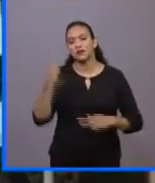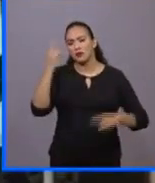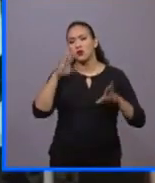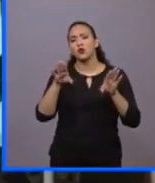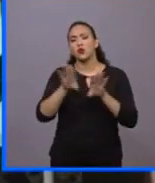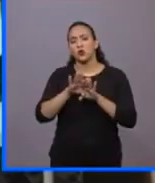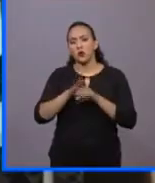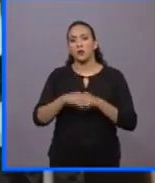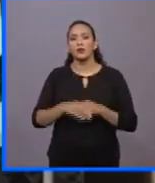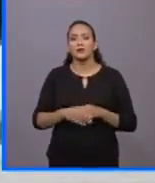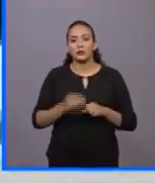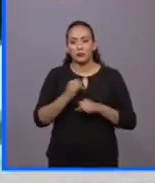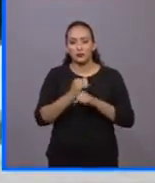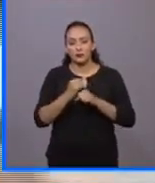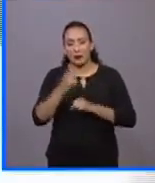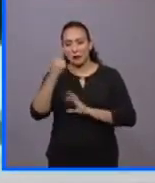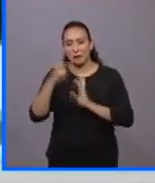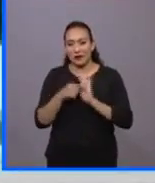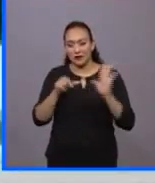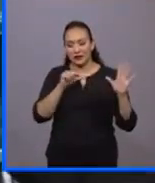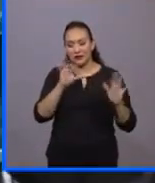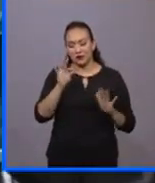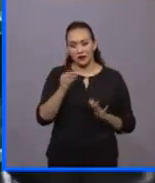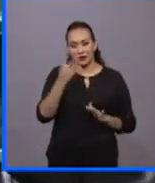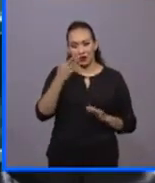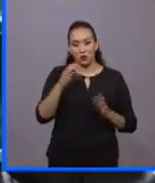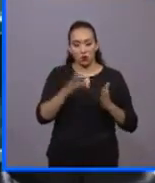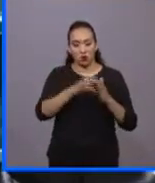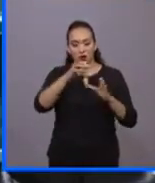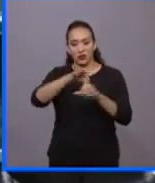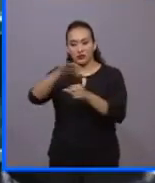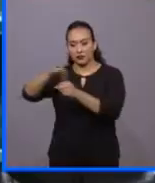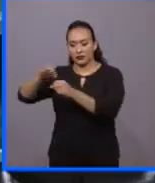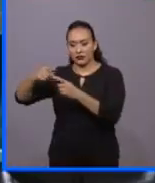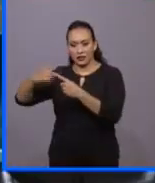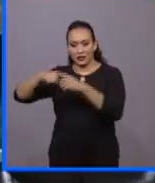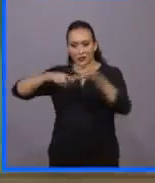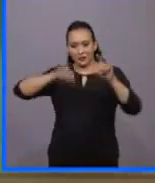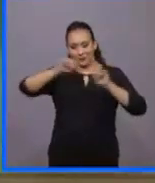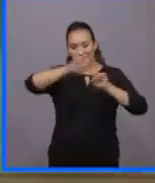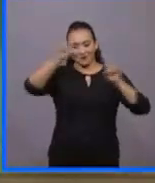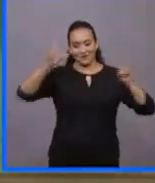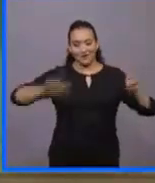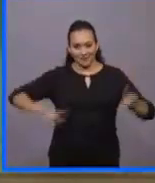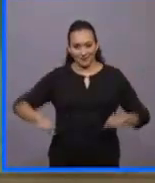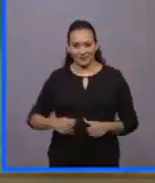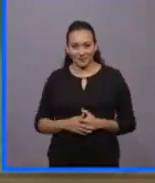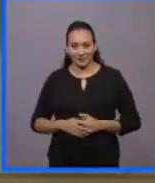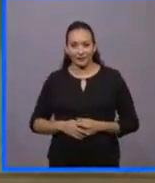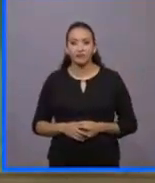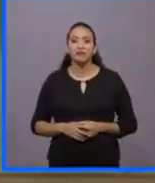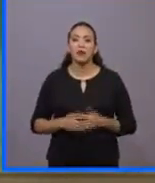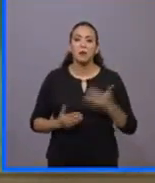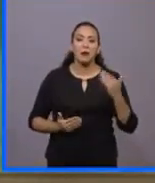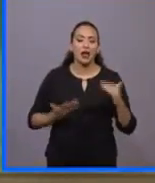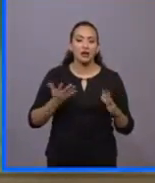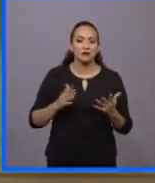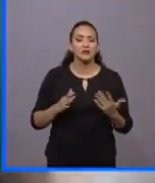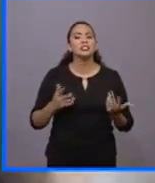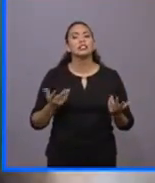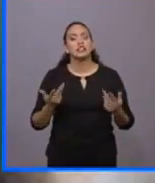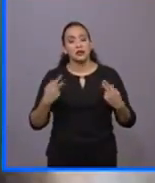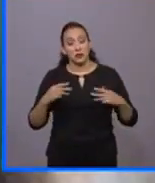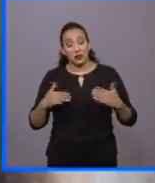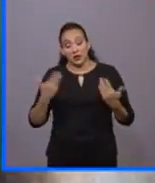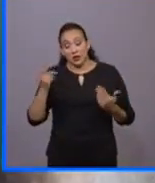través de un muestreo con 1,644 casillas en distintas partes del país, el cual tiene un nivel de confianza